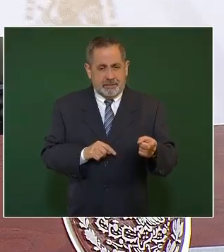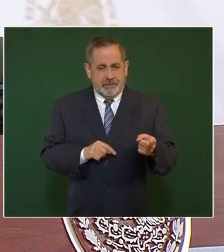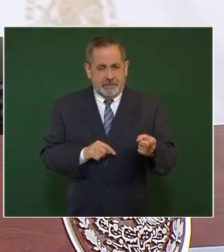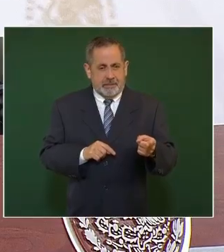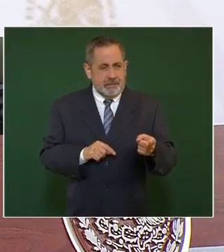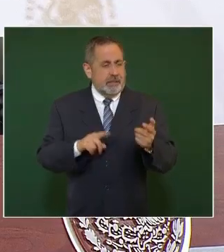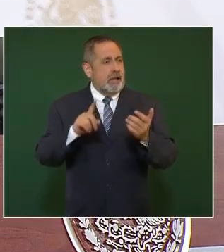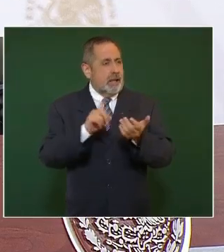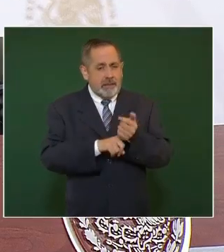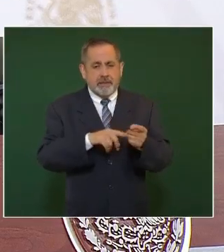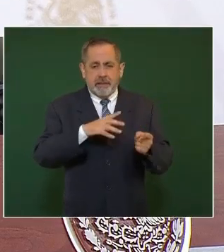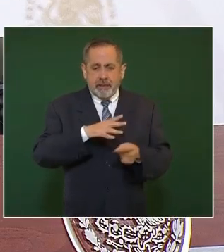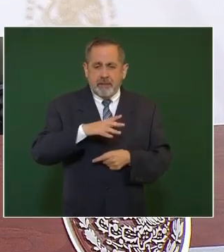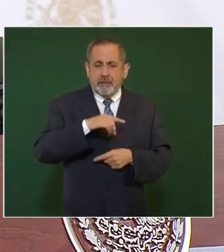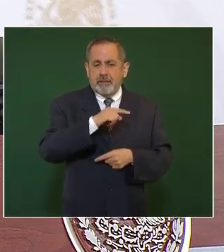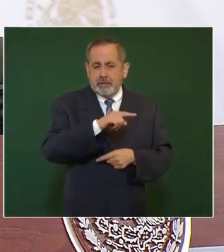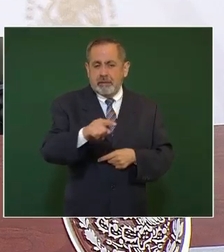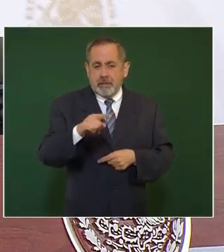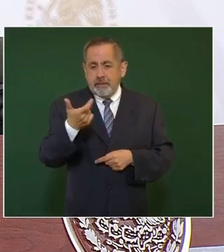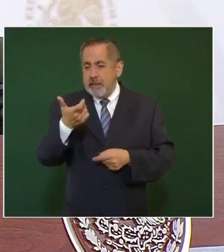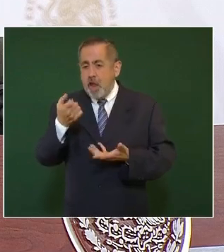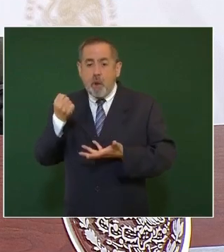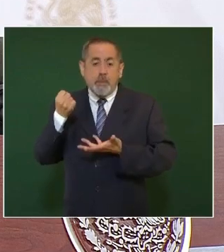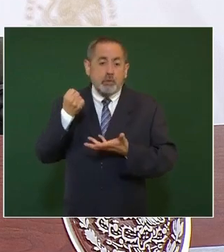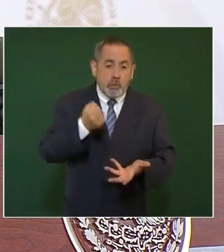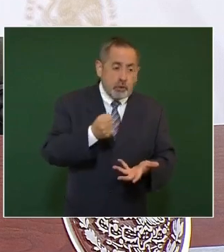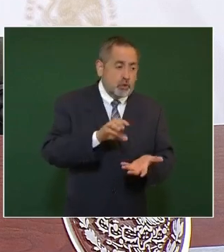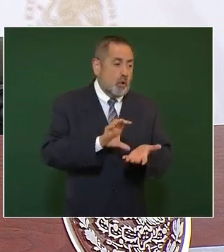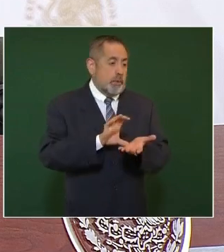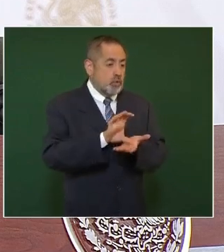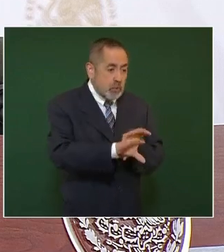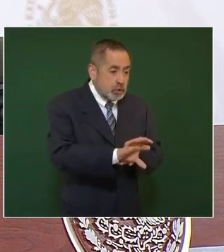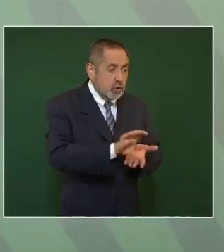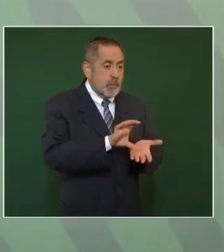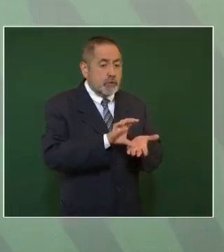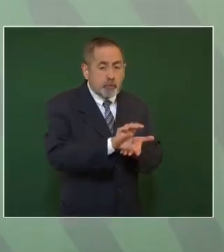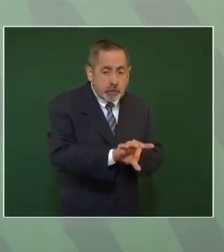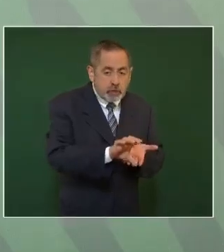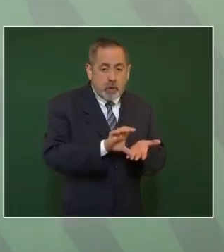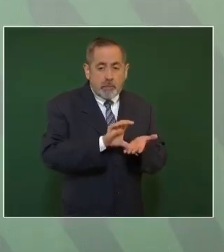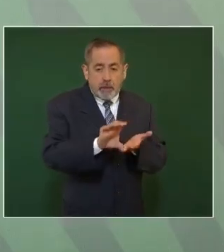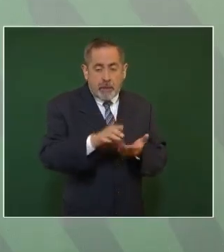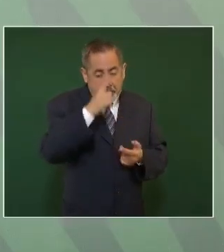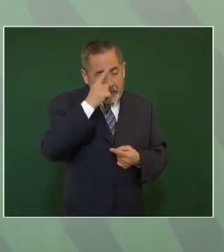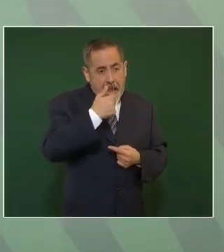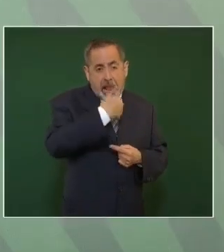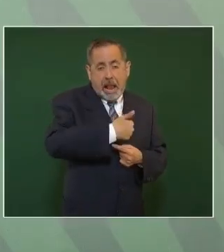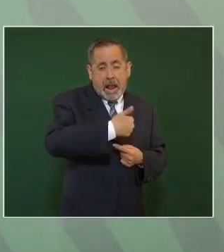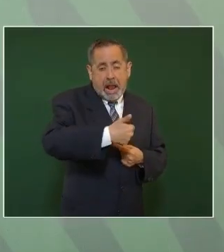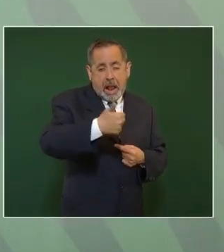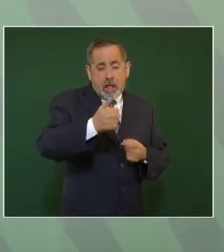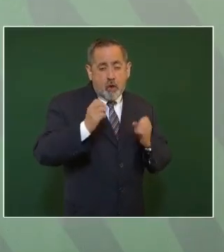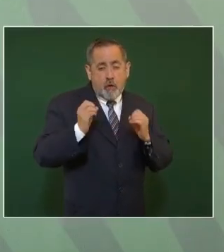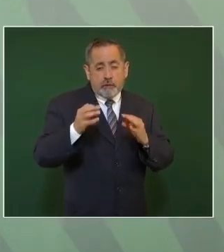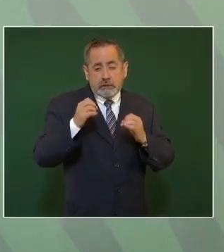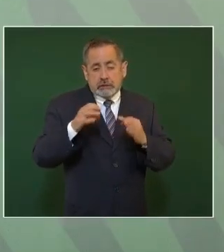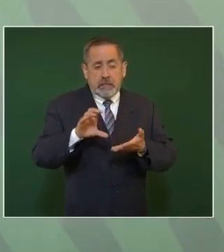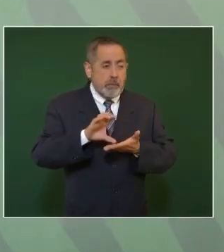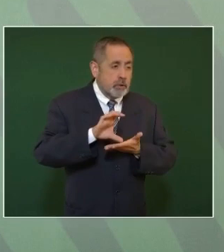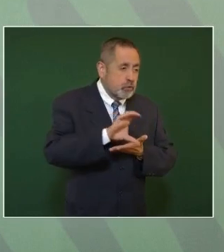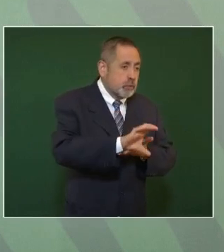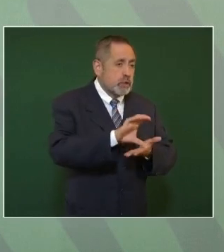y había que destinar presupuesto para cada oficina.